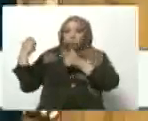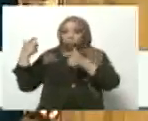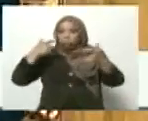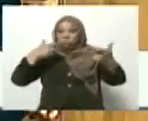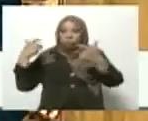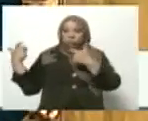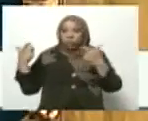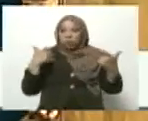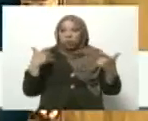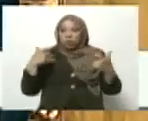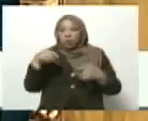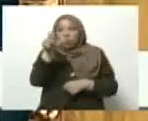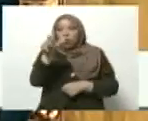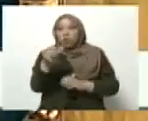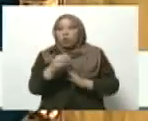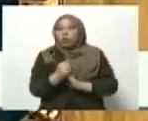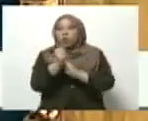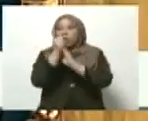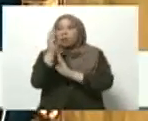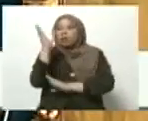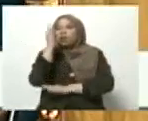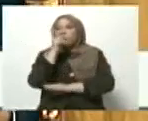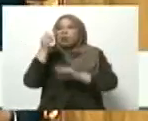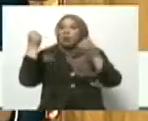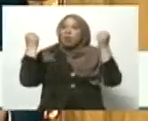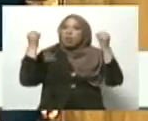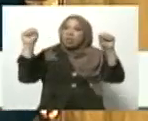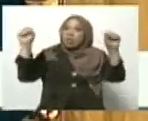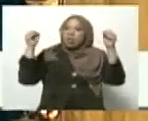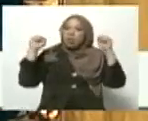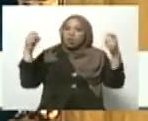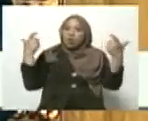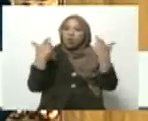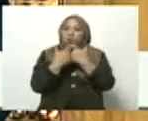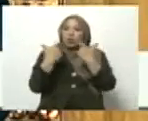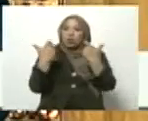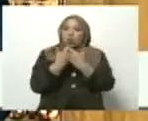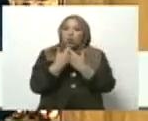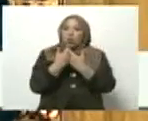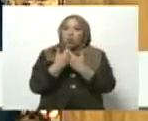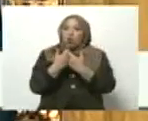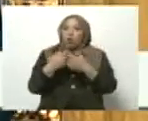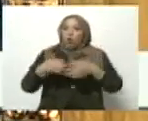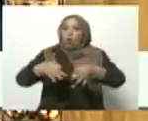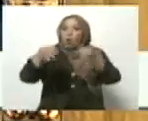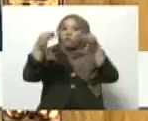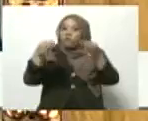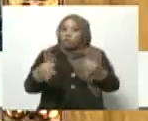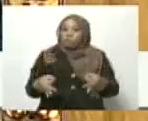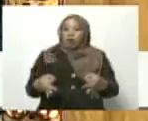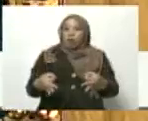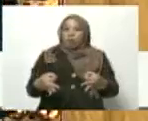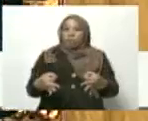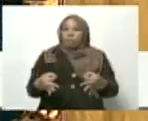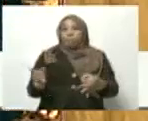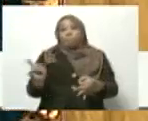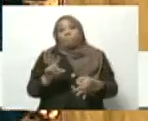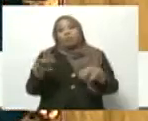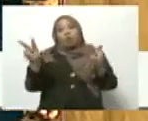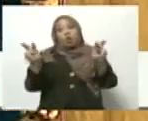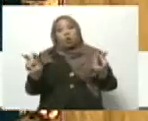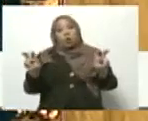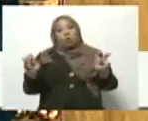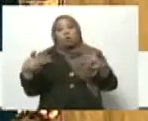contra insurgentes. Y no tenían la práctica de una guerra contra un ejército formal. Y entonces ese nuevo tipo de guerra